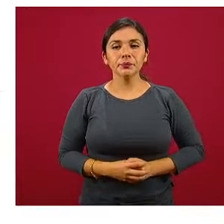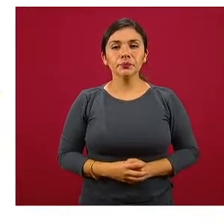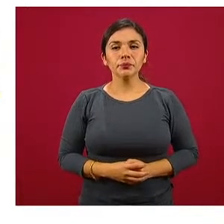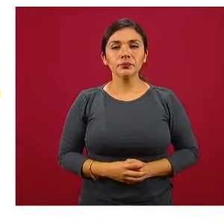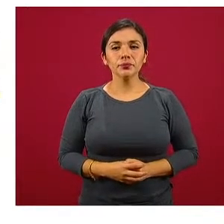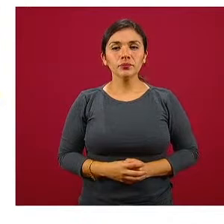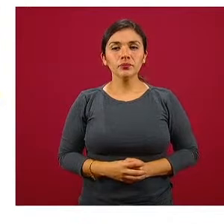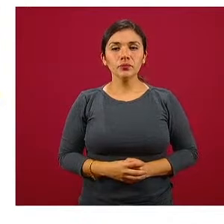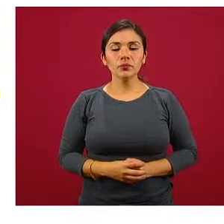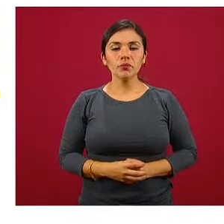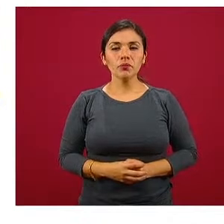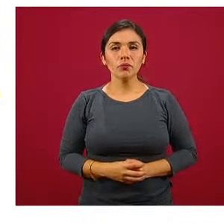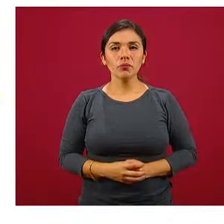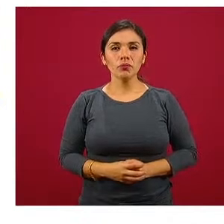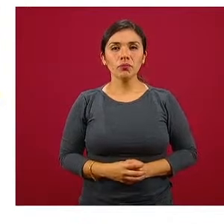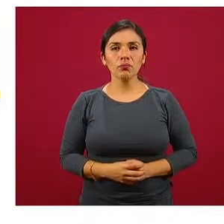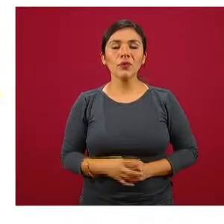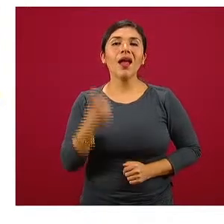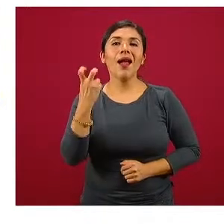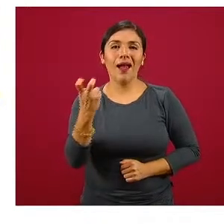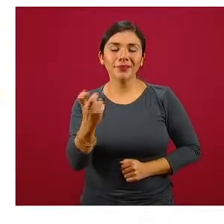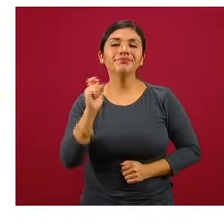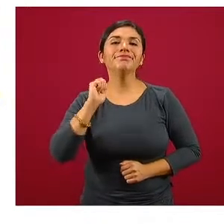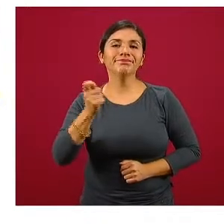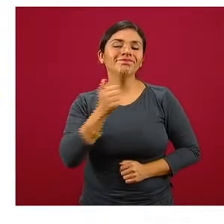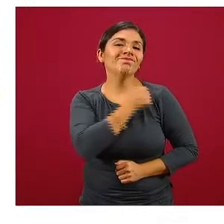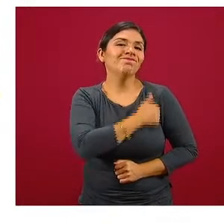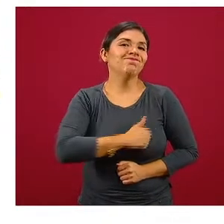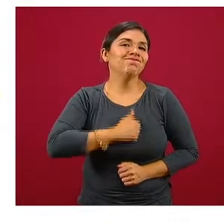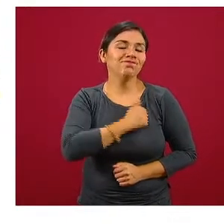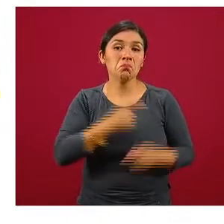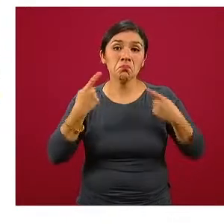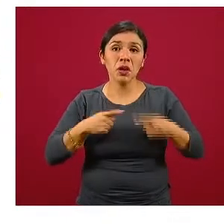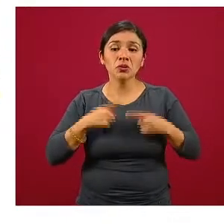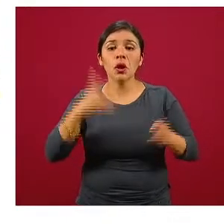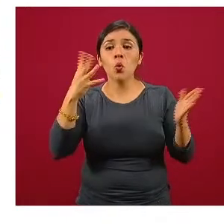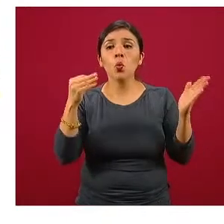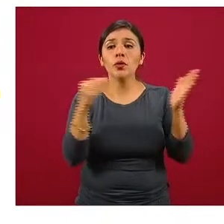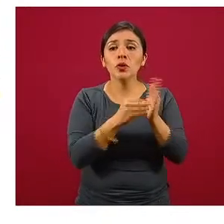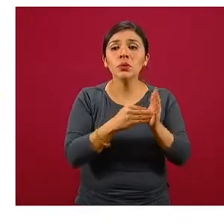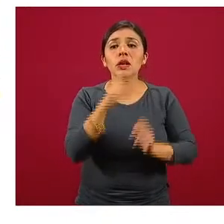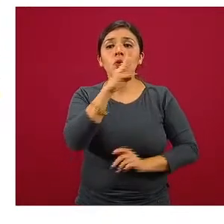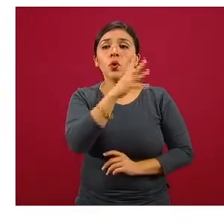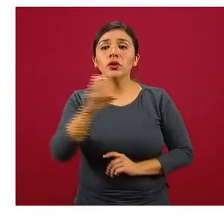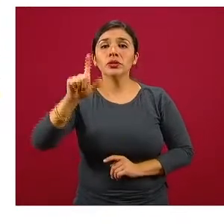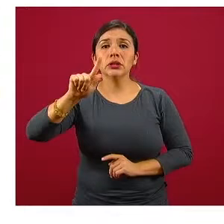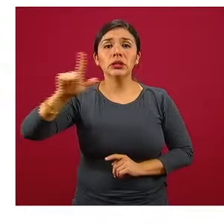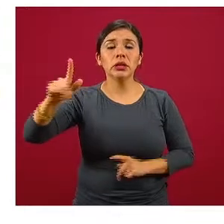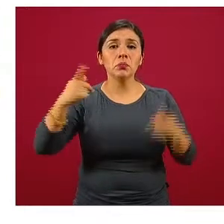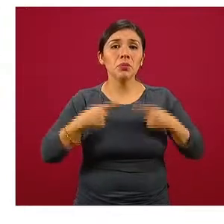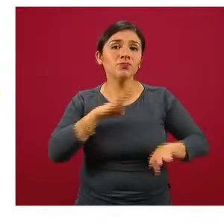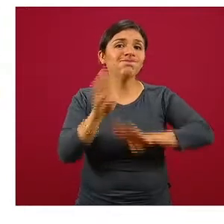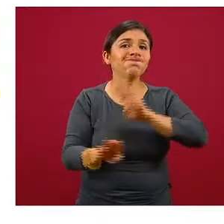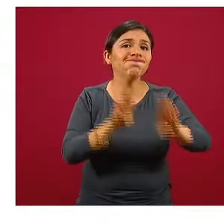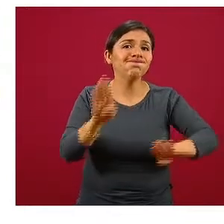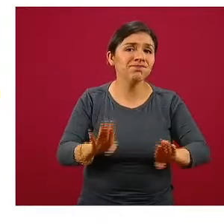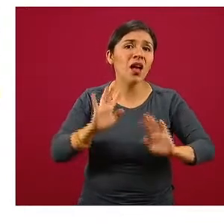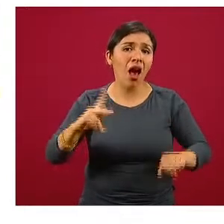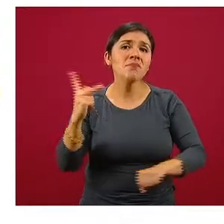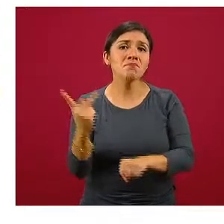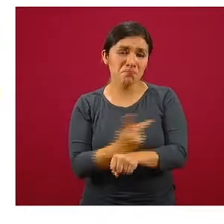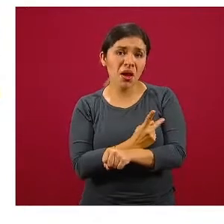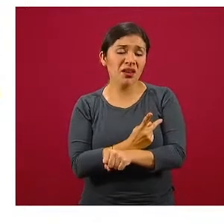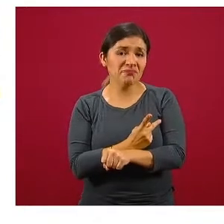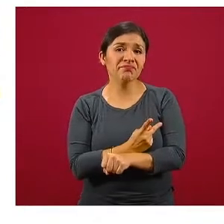la distribución de las lamentables 4.477 defunciones que hasta el momento han ocurrido, que tienen